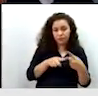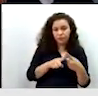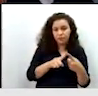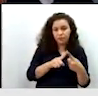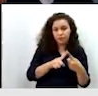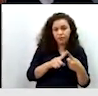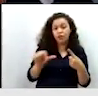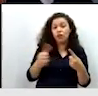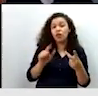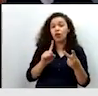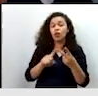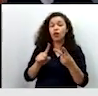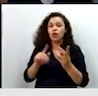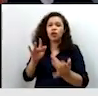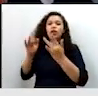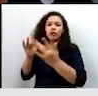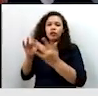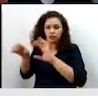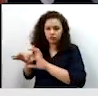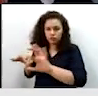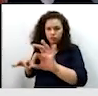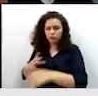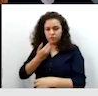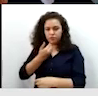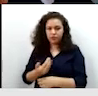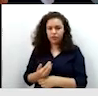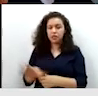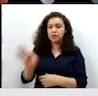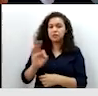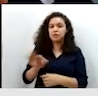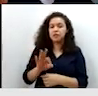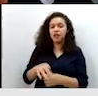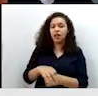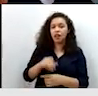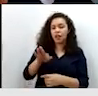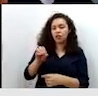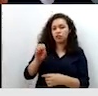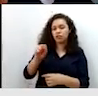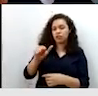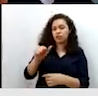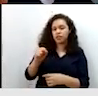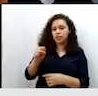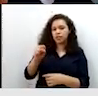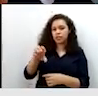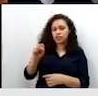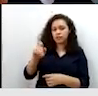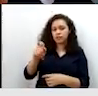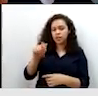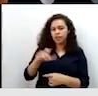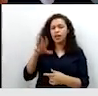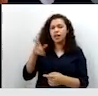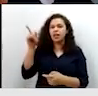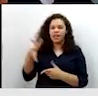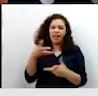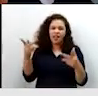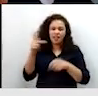están conectados a la red de drenaje. Pues a lo mejor lo de las fosas sépticas pues lo tenemos más en pues, las zonas rocosas